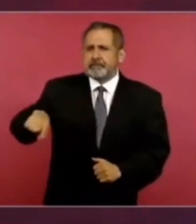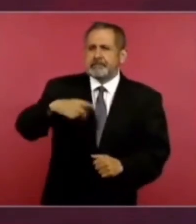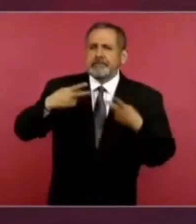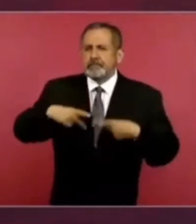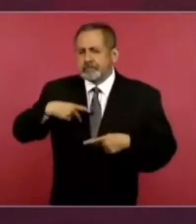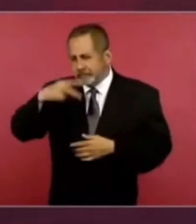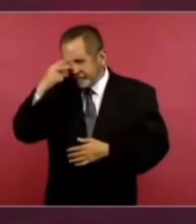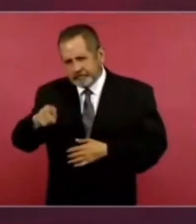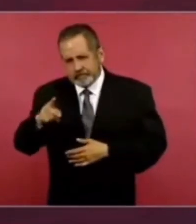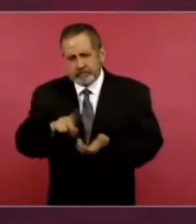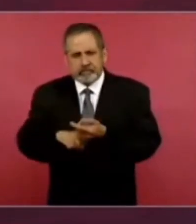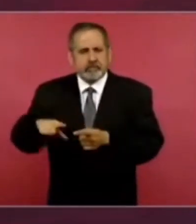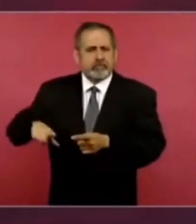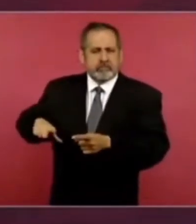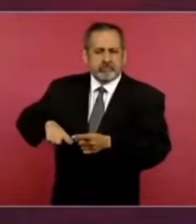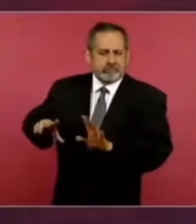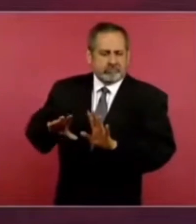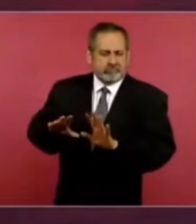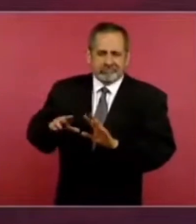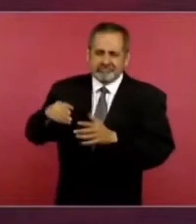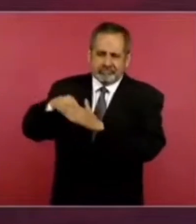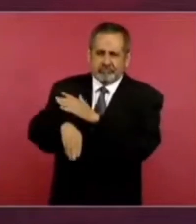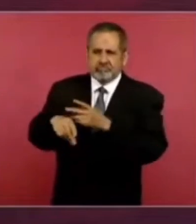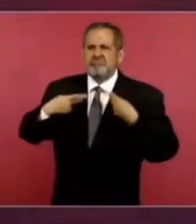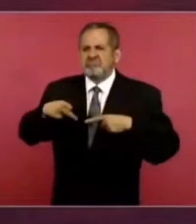y los rescatan